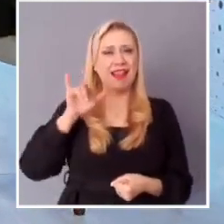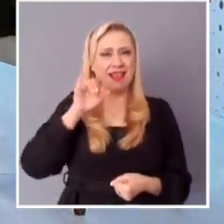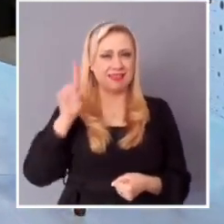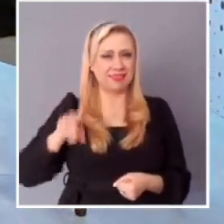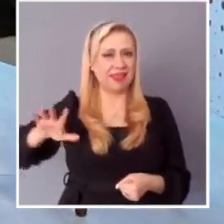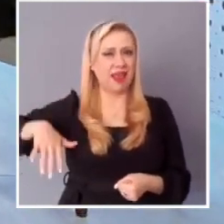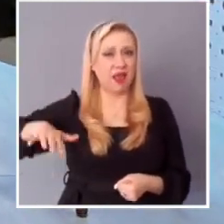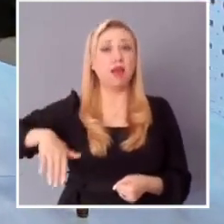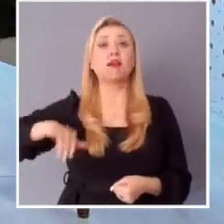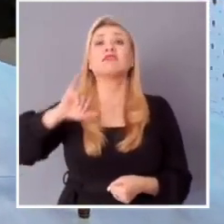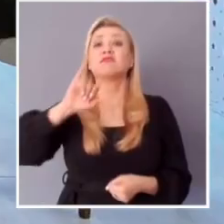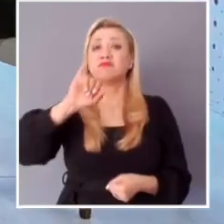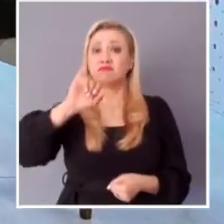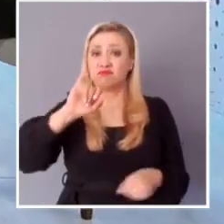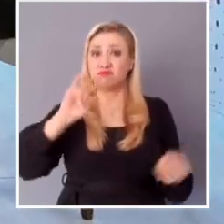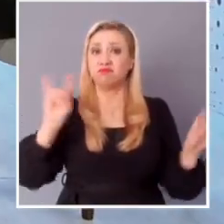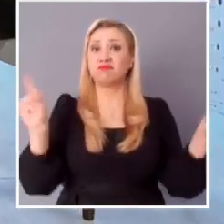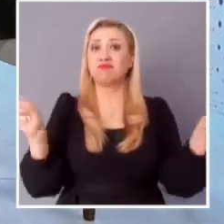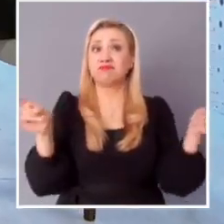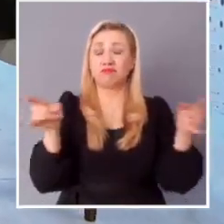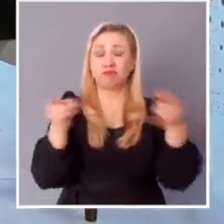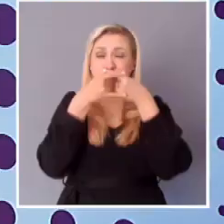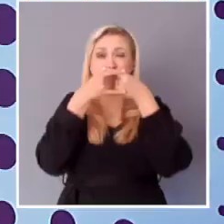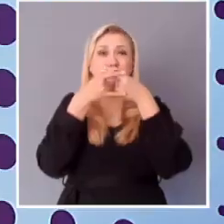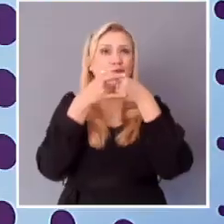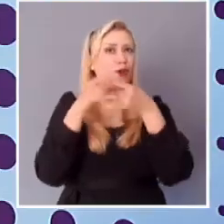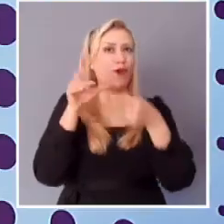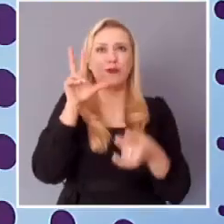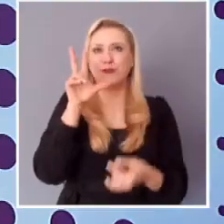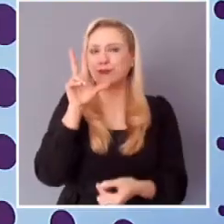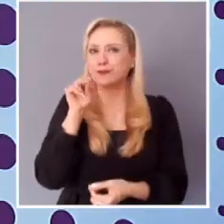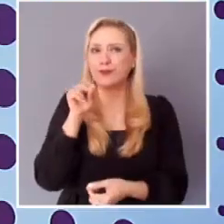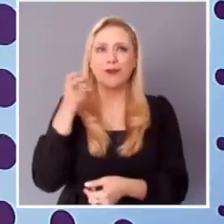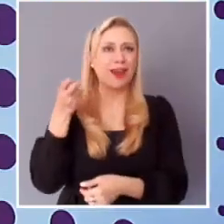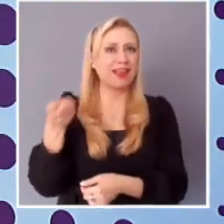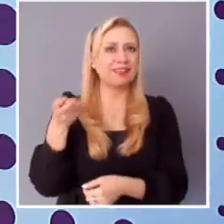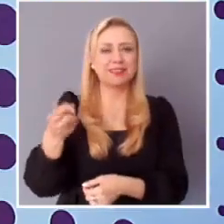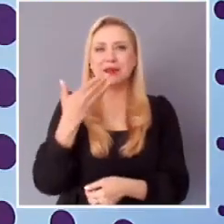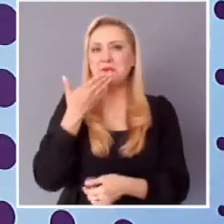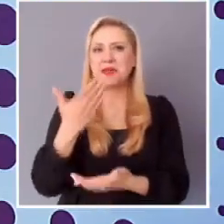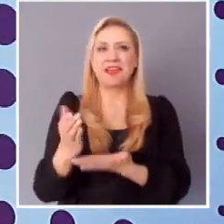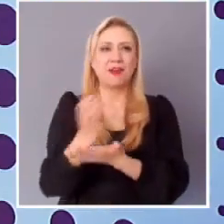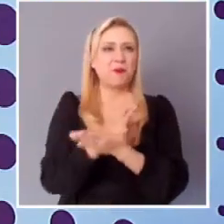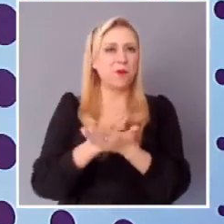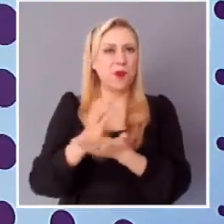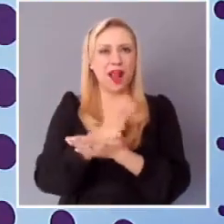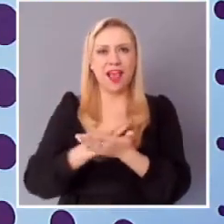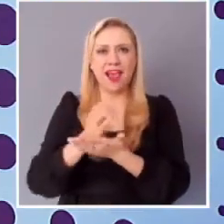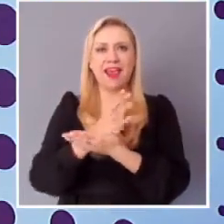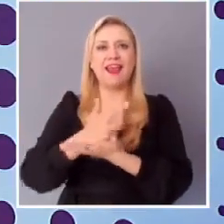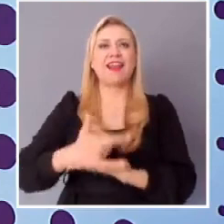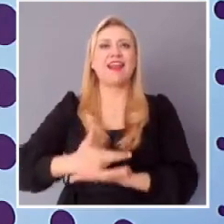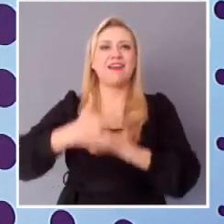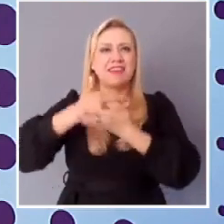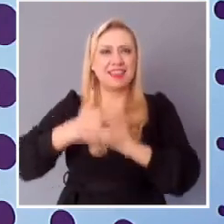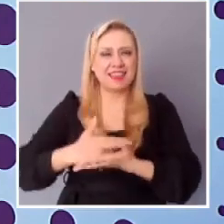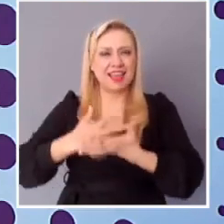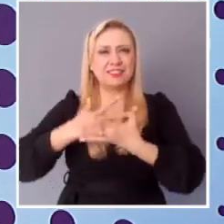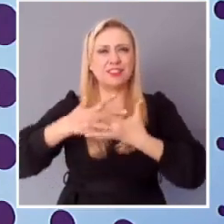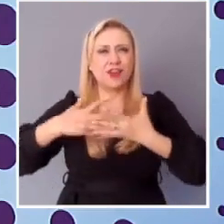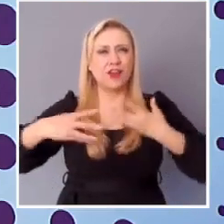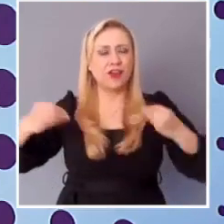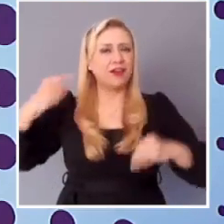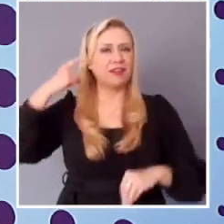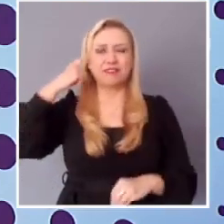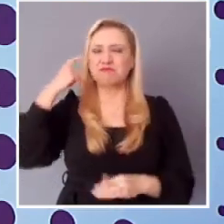que el encierro no cura ni rehabilita. Y en el caso de los niños, niñas, adolescentes, esto es